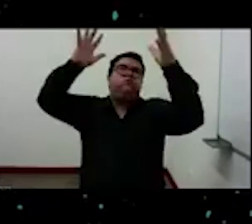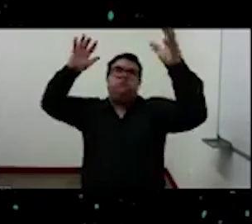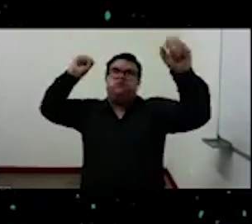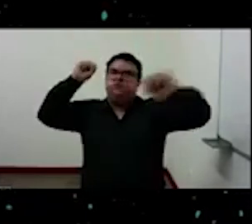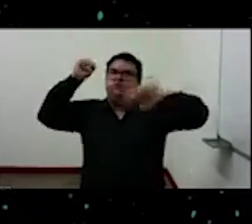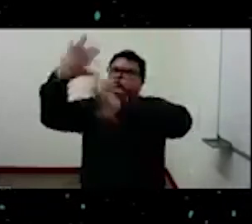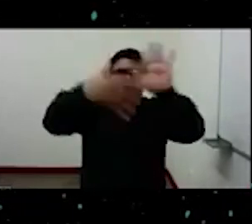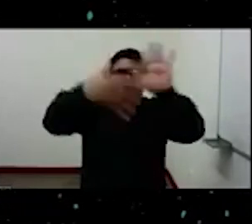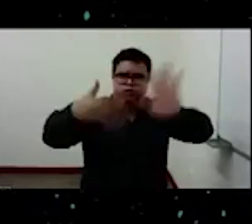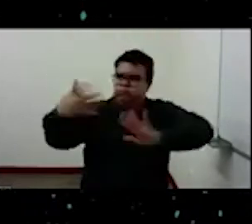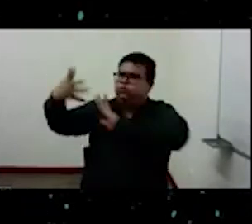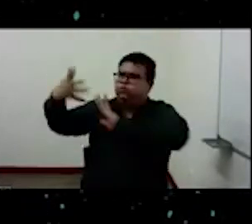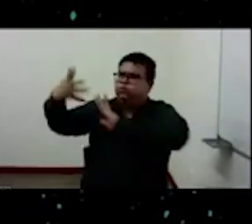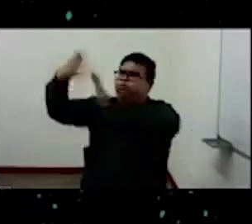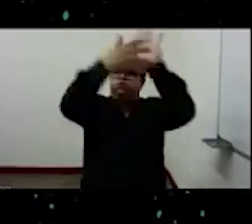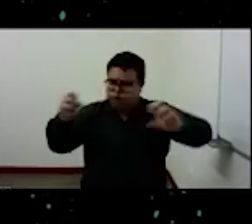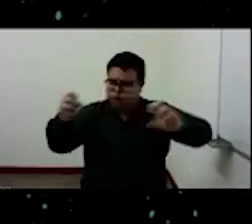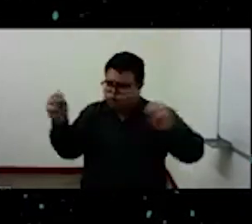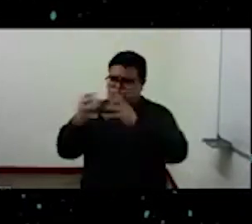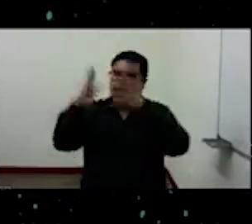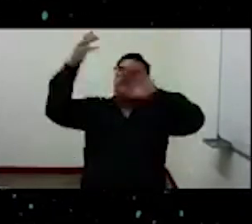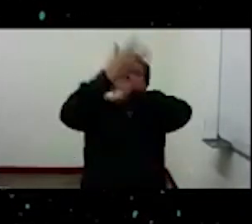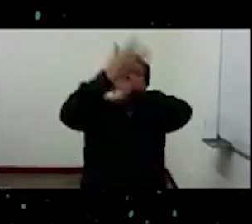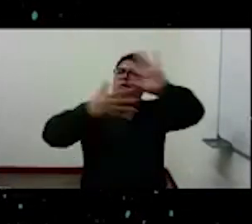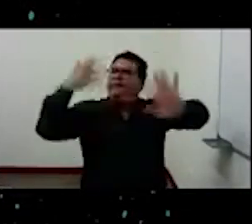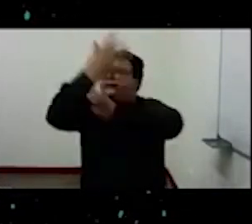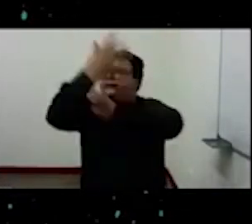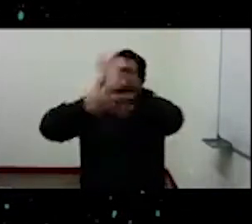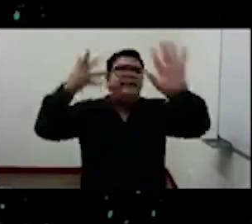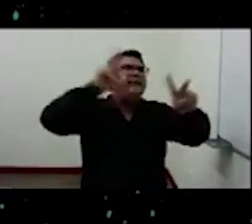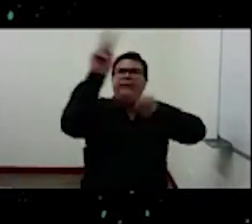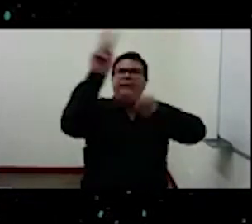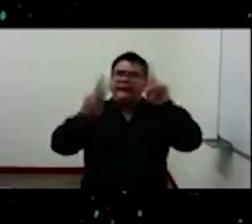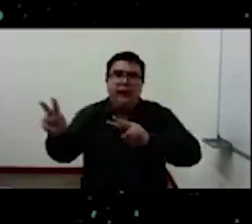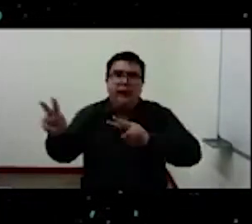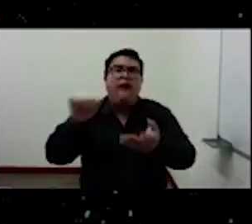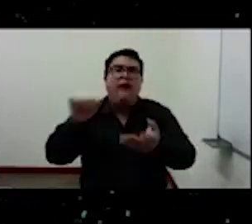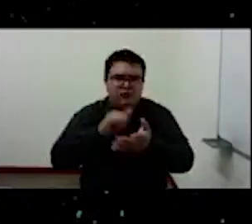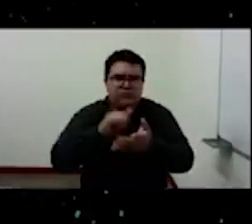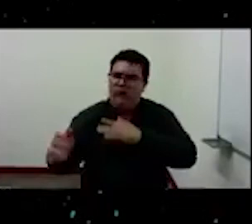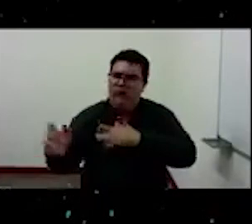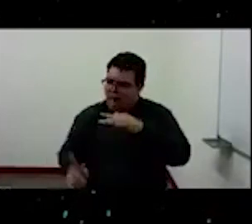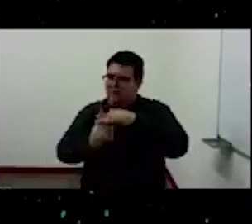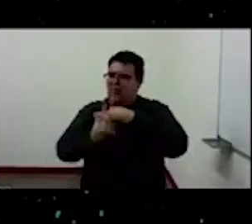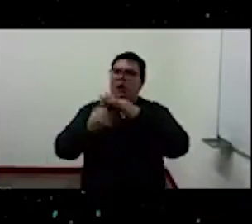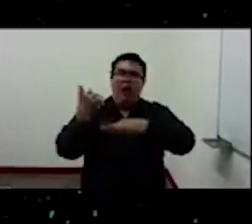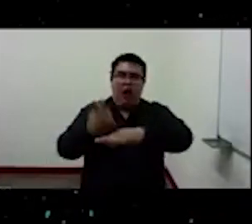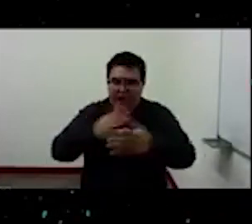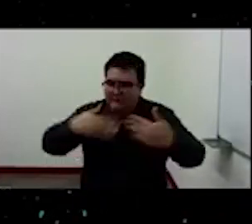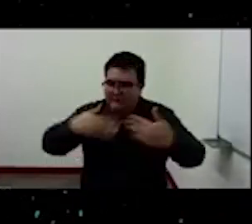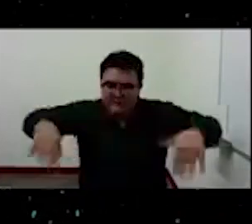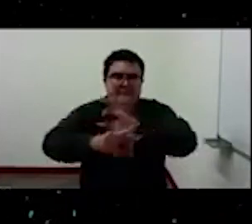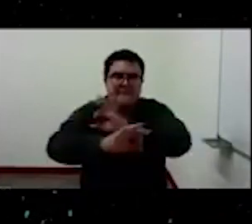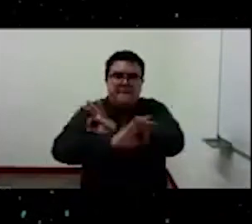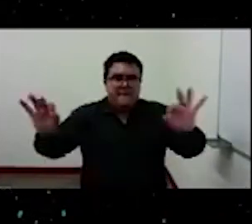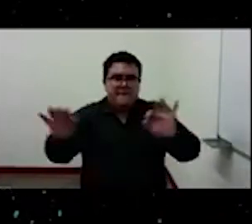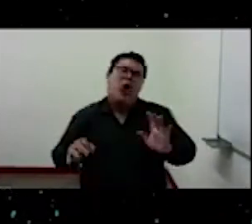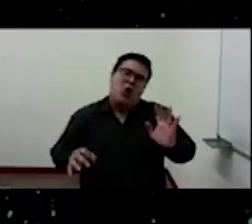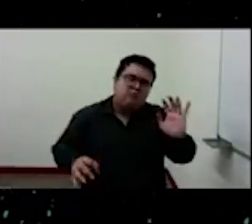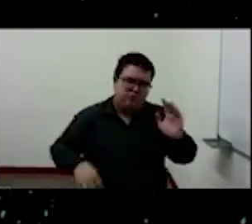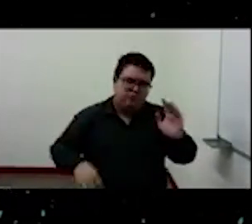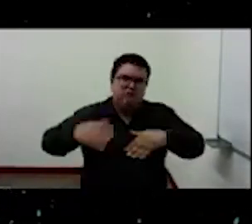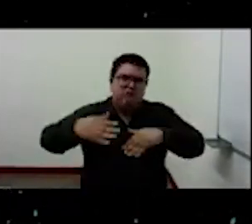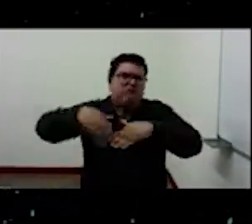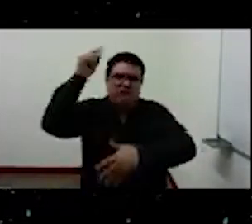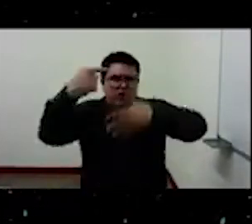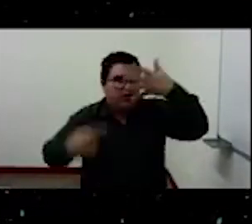de carácter liminar, prepictórico, porque en el origen o antes de él no hay nada. O sí hay mucho. Hay